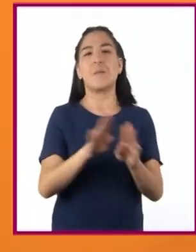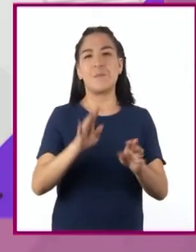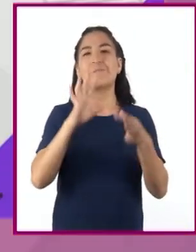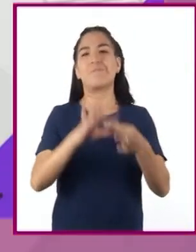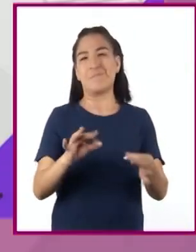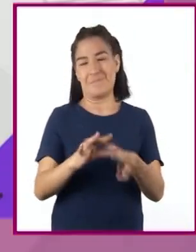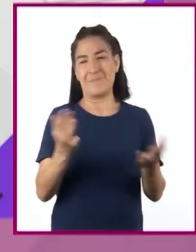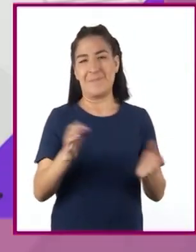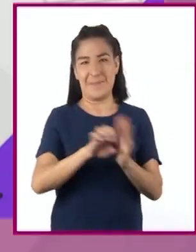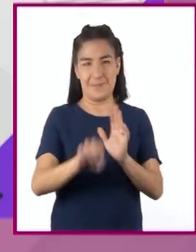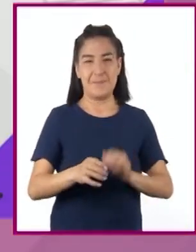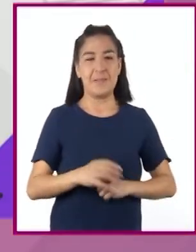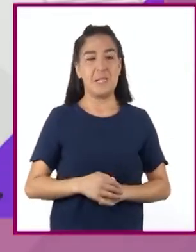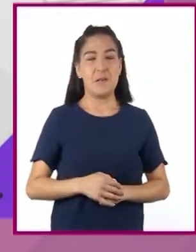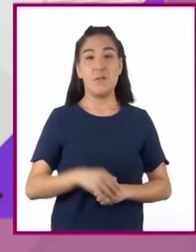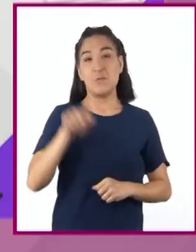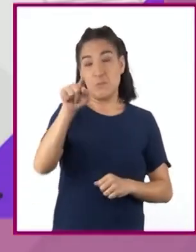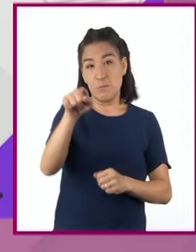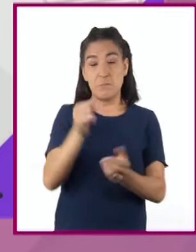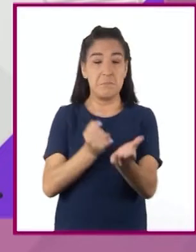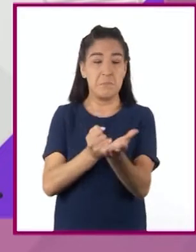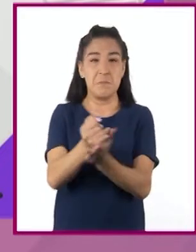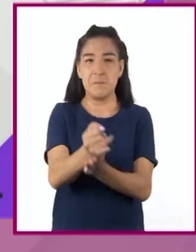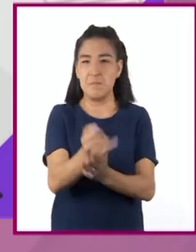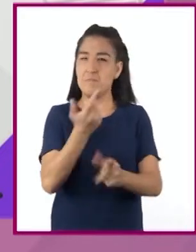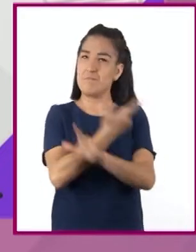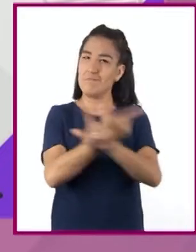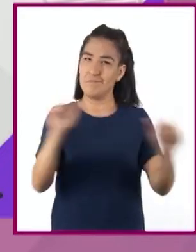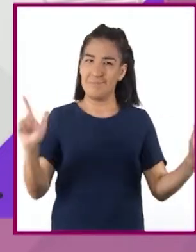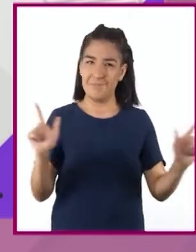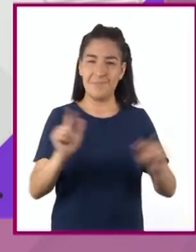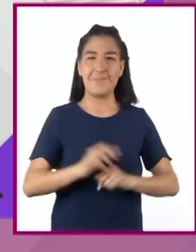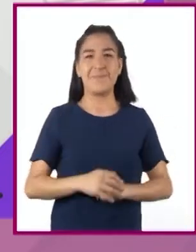así: toma tus decisiones con libertad.